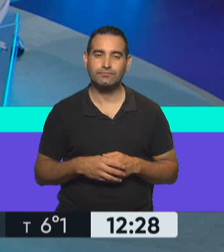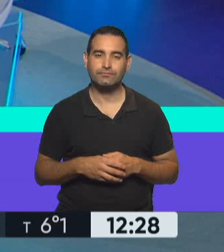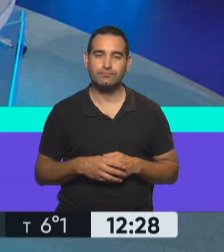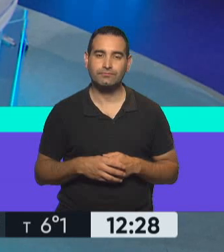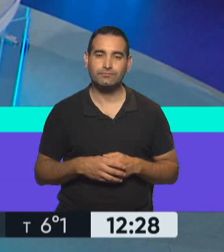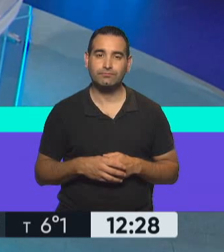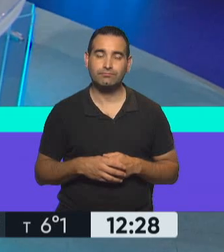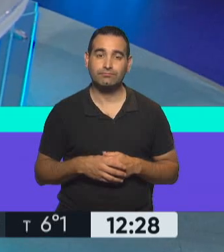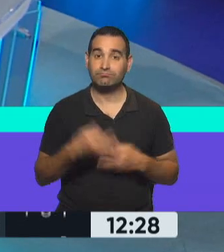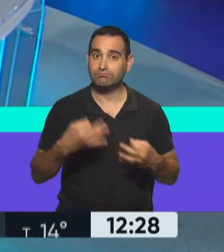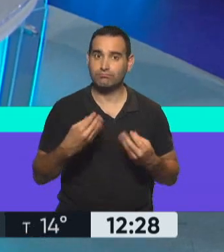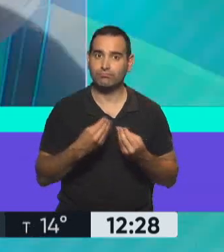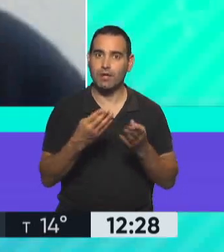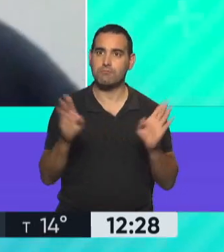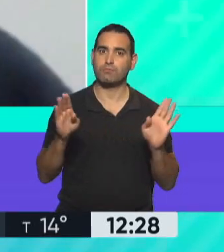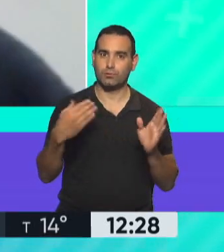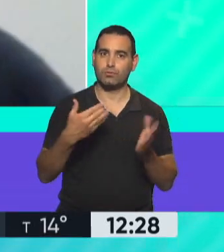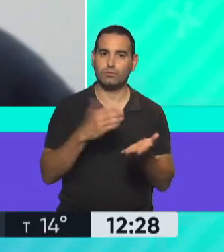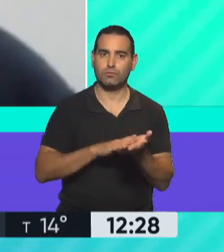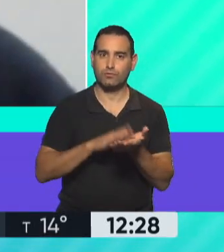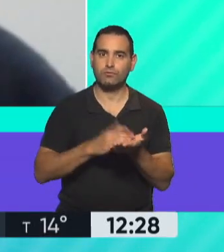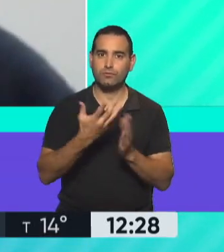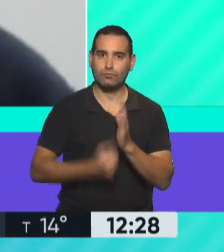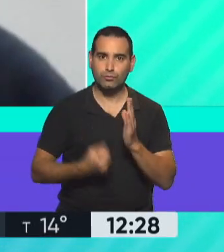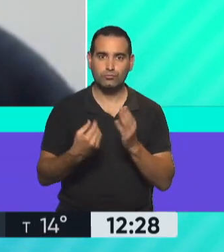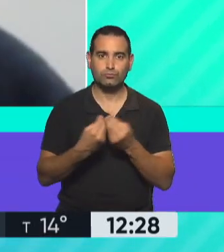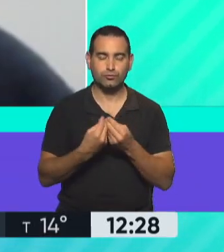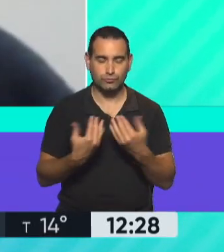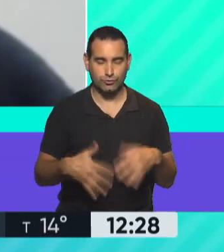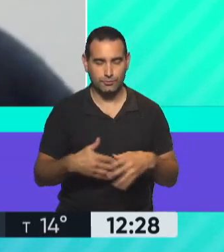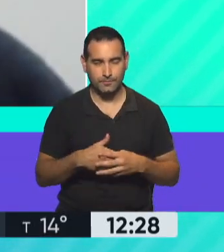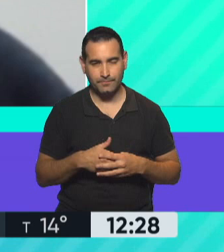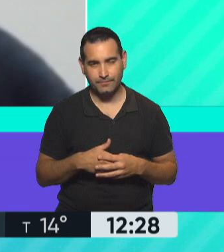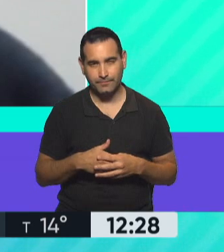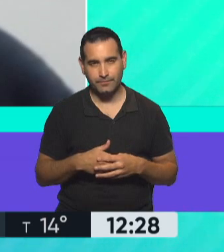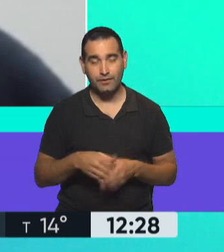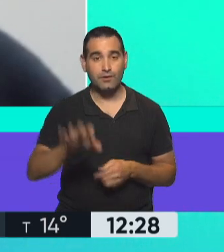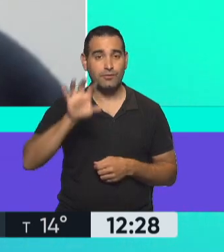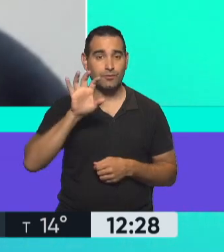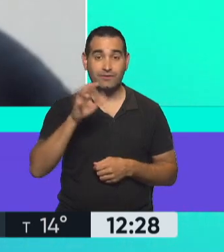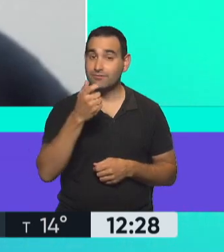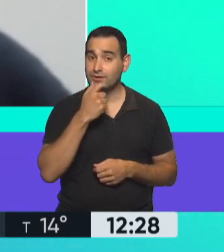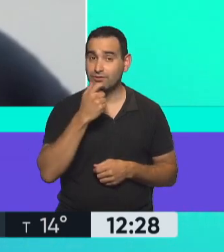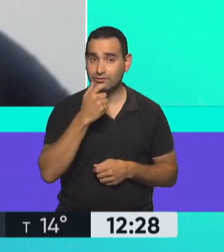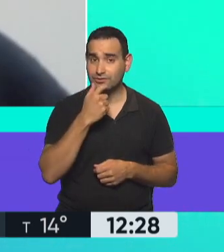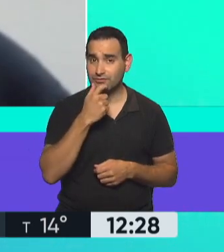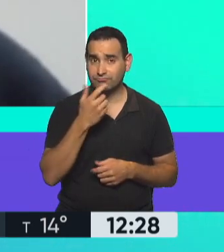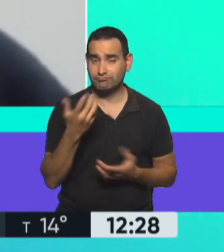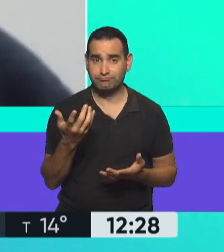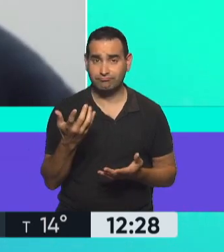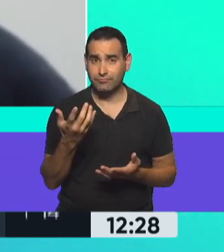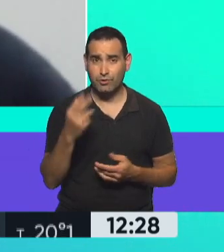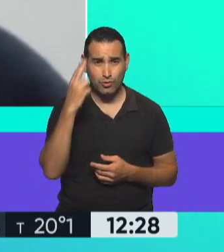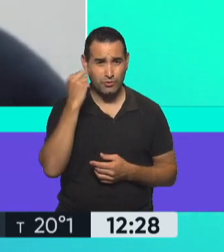realmente es una ampliación extraordinaria. En el caso, por ejemplo, de la provincia de Mendoza, es prácticamente